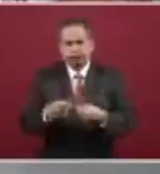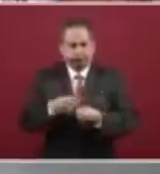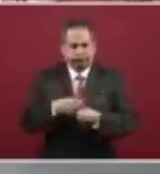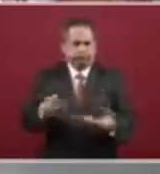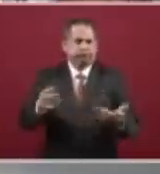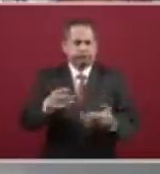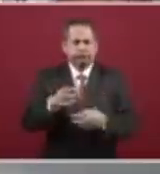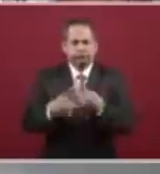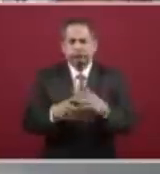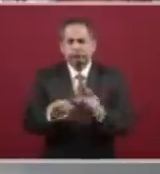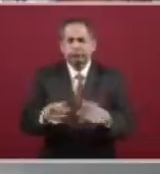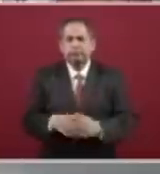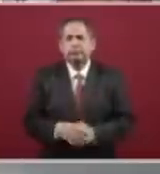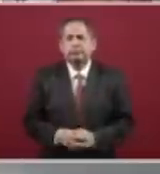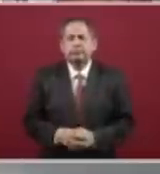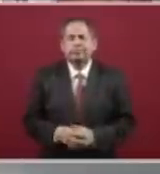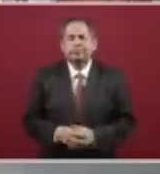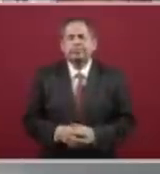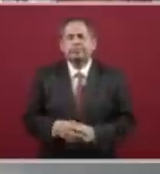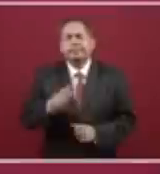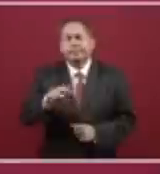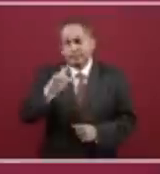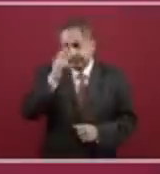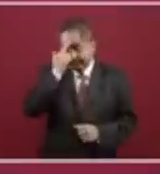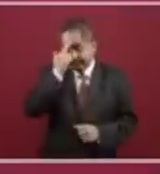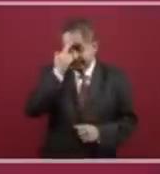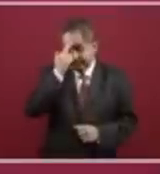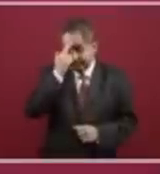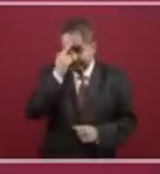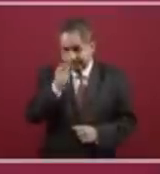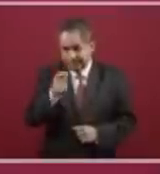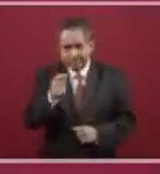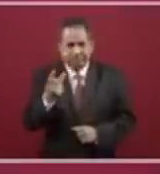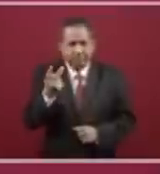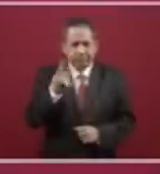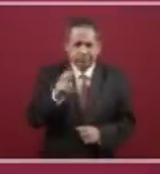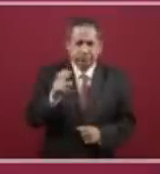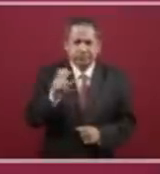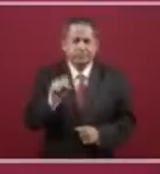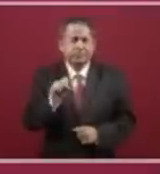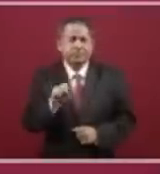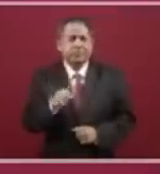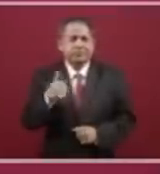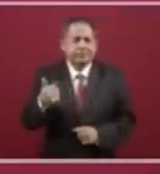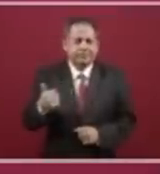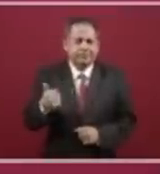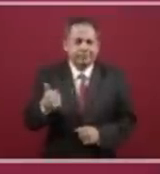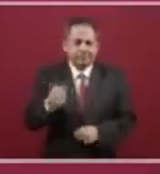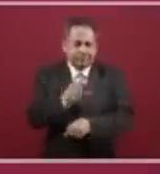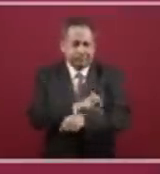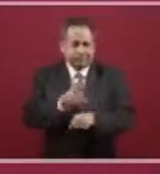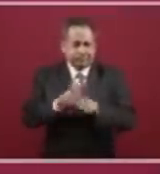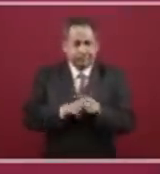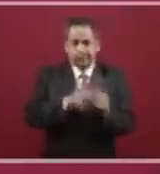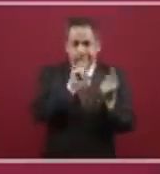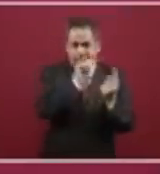particular recuerden de que son 266 coordinaciones